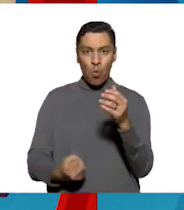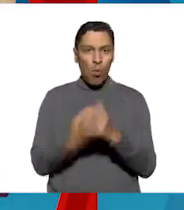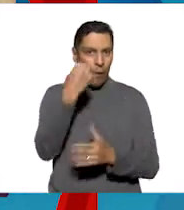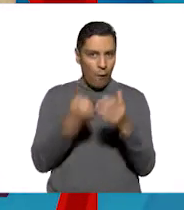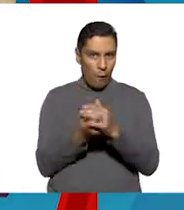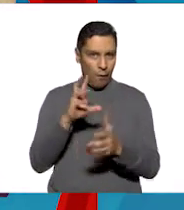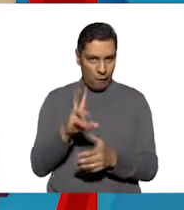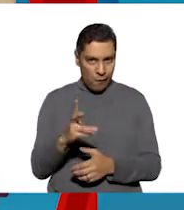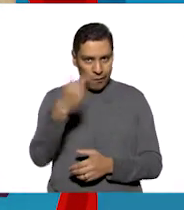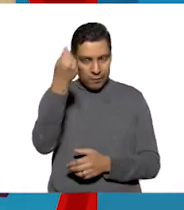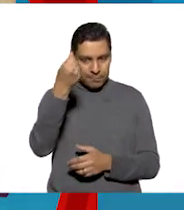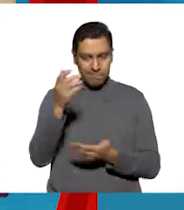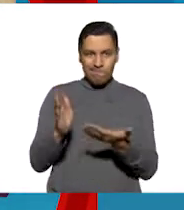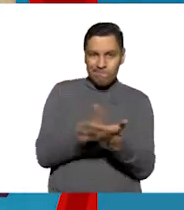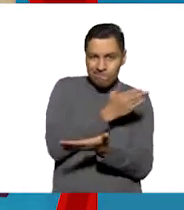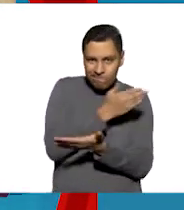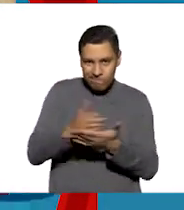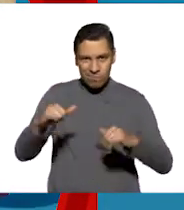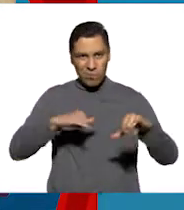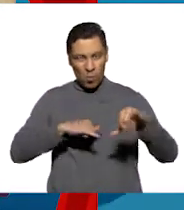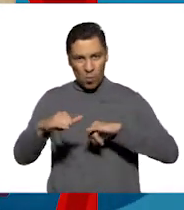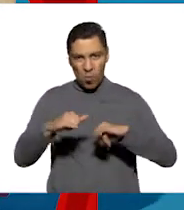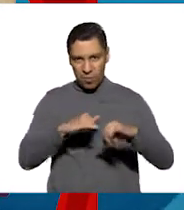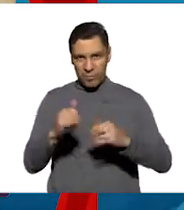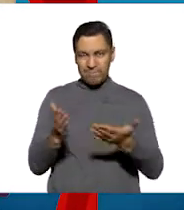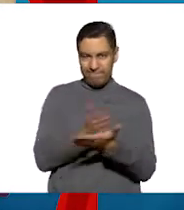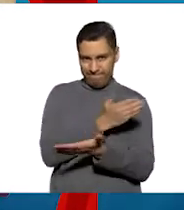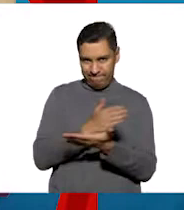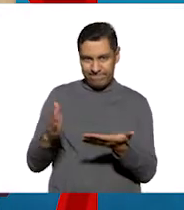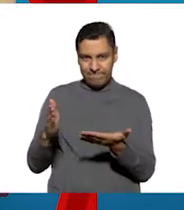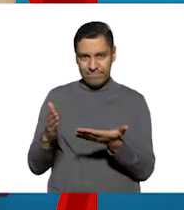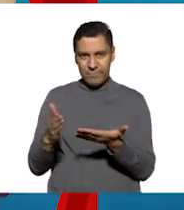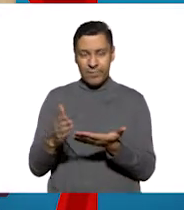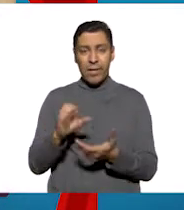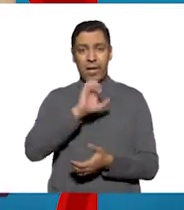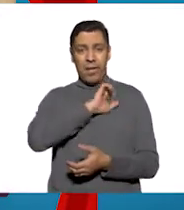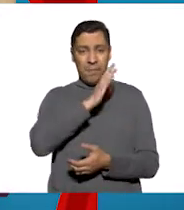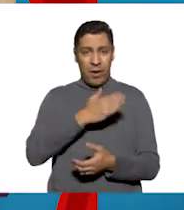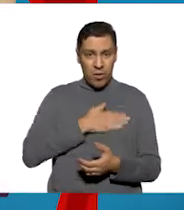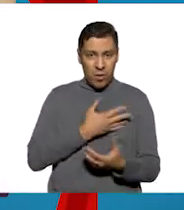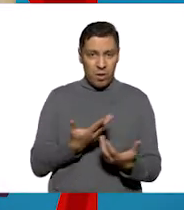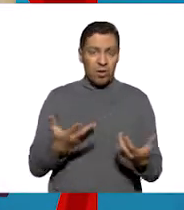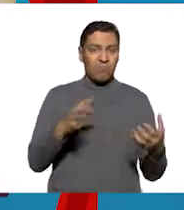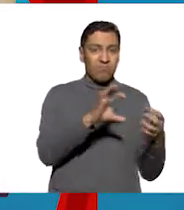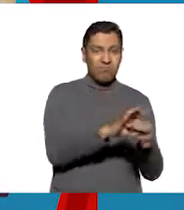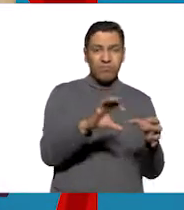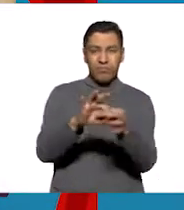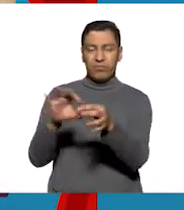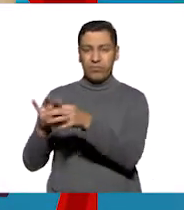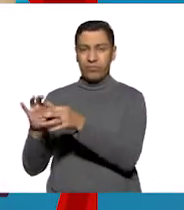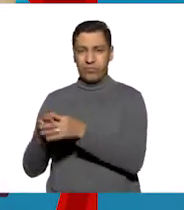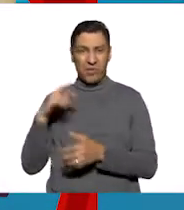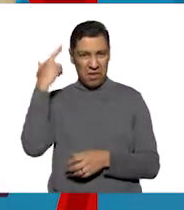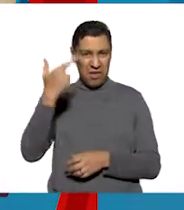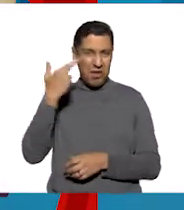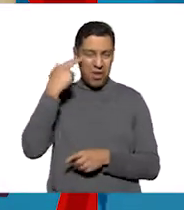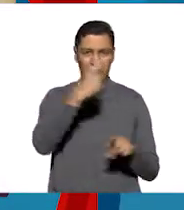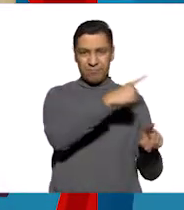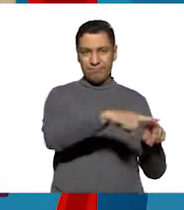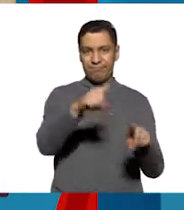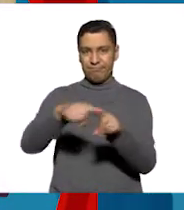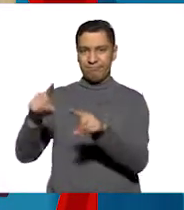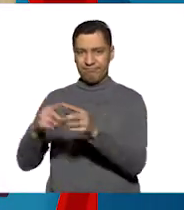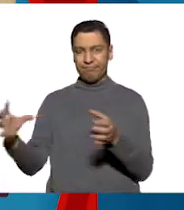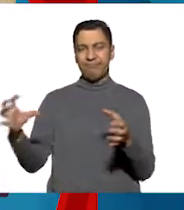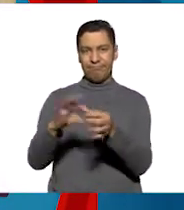la fragmentación política del territorio, la alianza de los españoles con distintos reinos, las diferentes